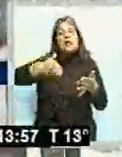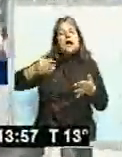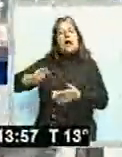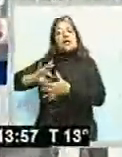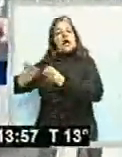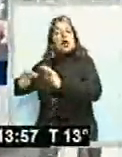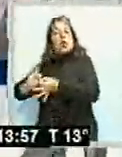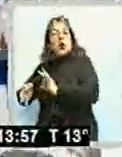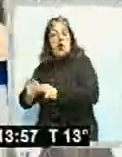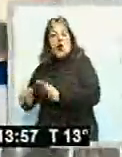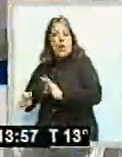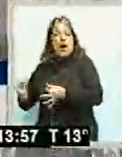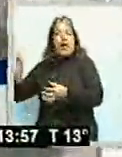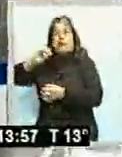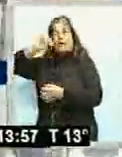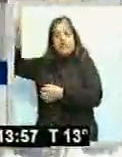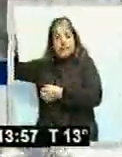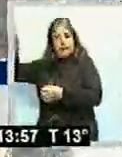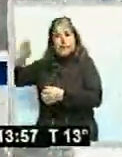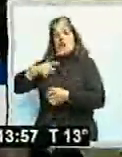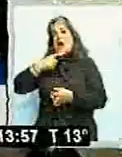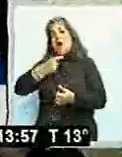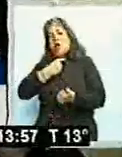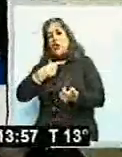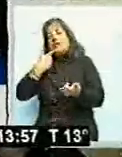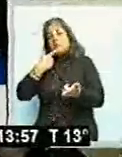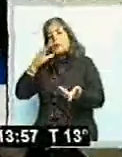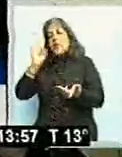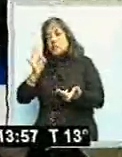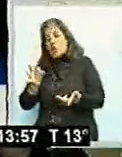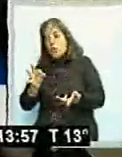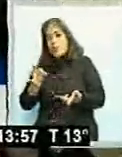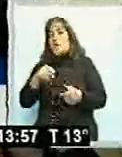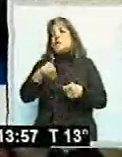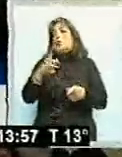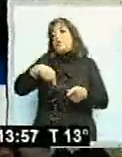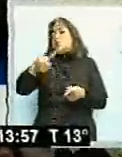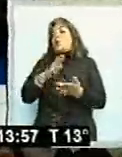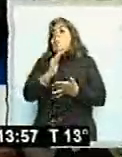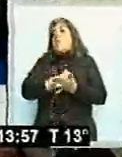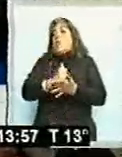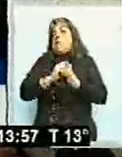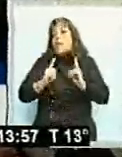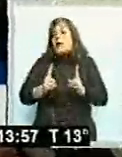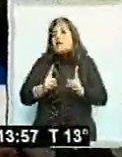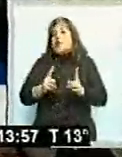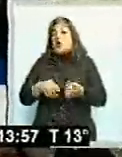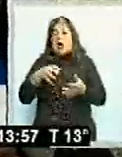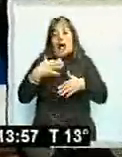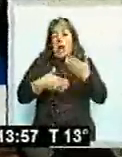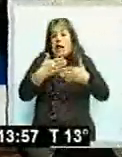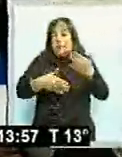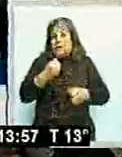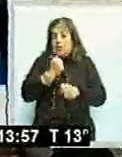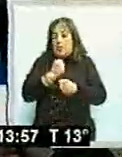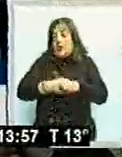de turistas internacionales para los meses de agosto, septiembre y octubre. Así que bueno, esperamos que las acciones promocionales que hemos estado